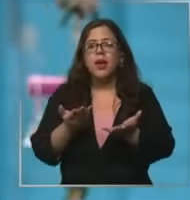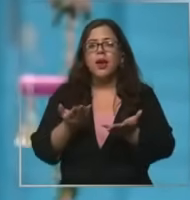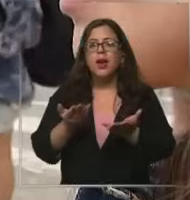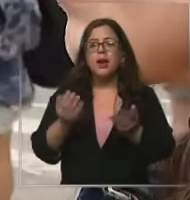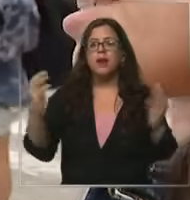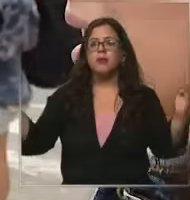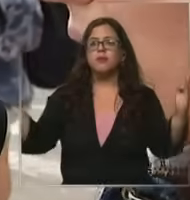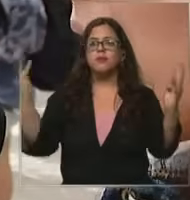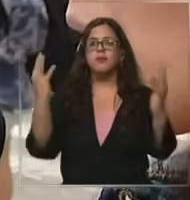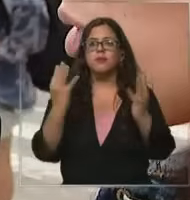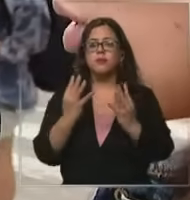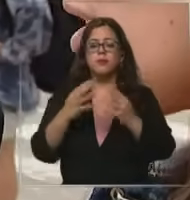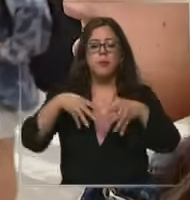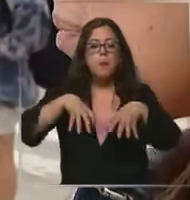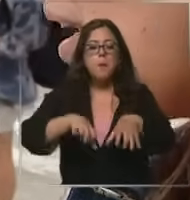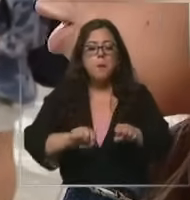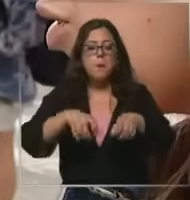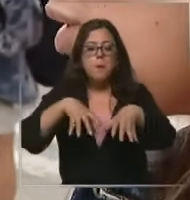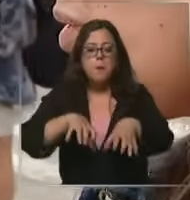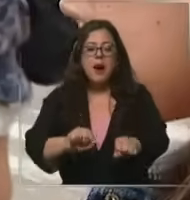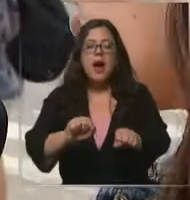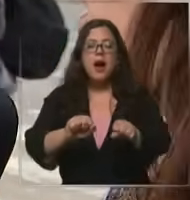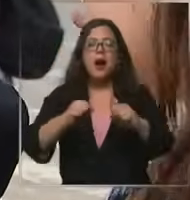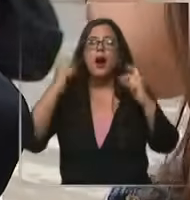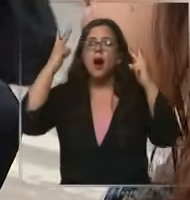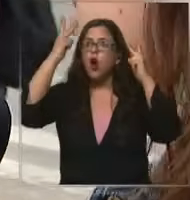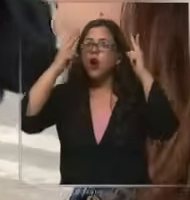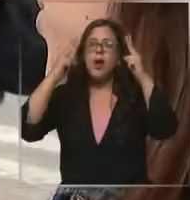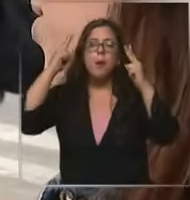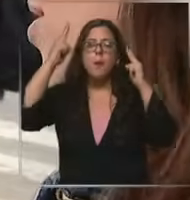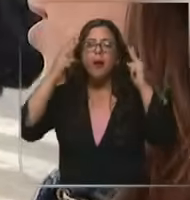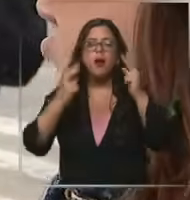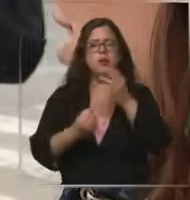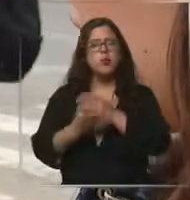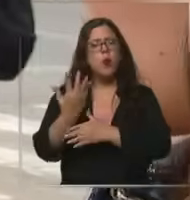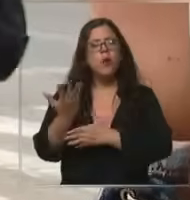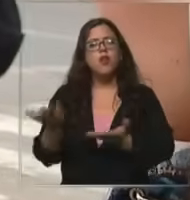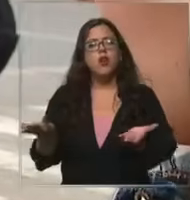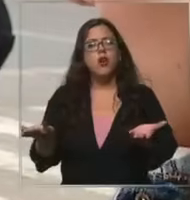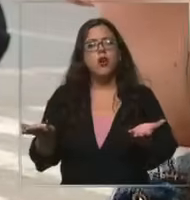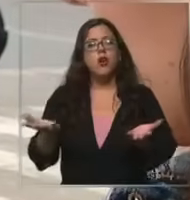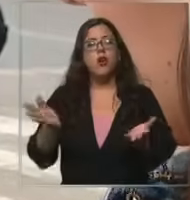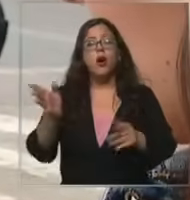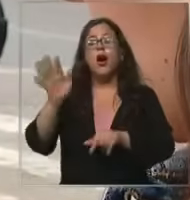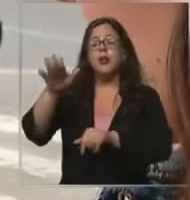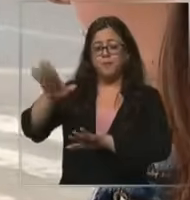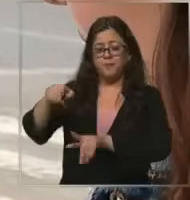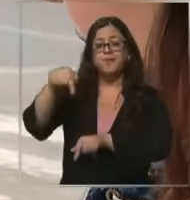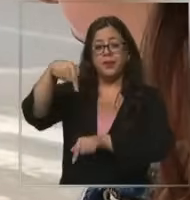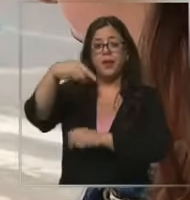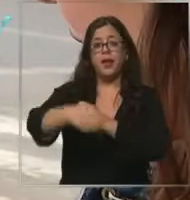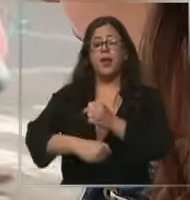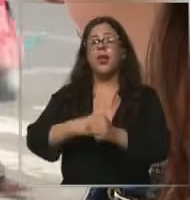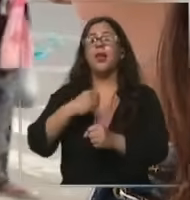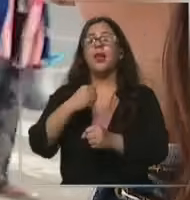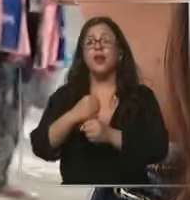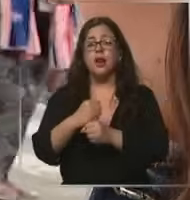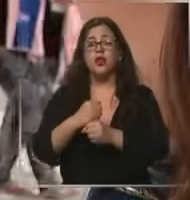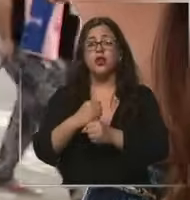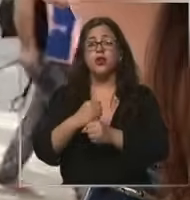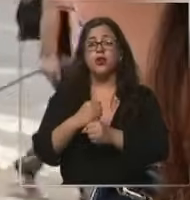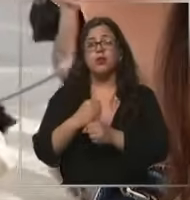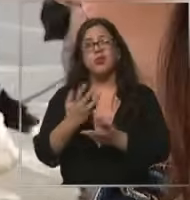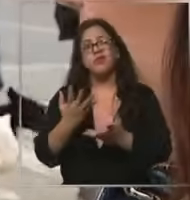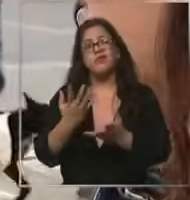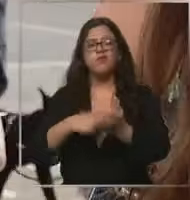a llegar. Hay masajes, vimos cortes de pelo, bien novedoso eso, ¿no? Mire, este año porque el año